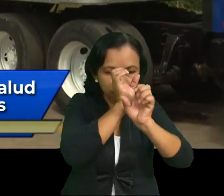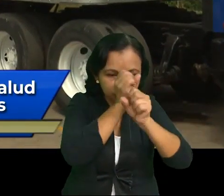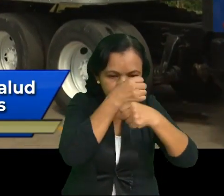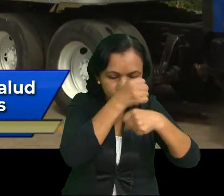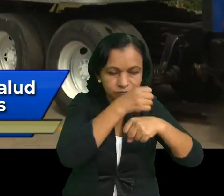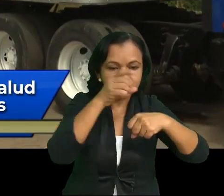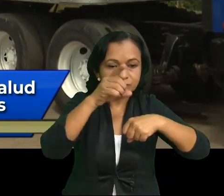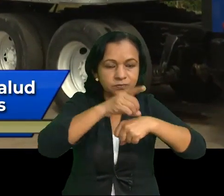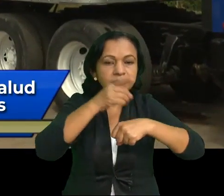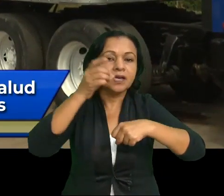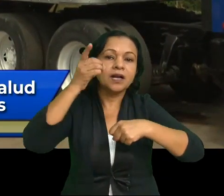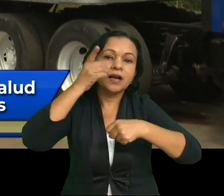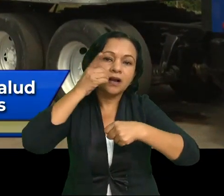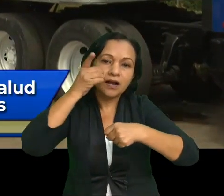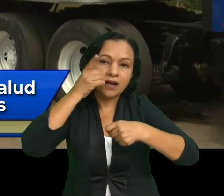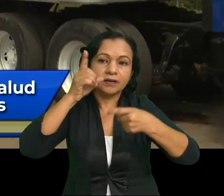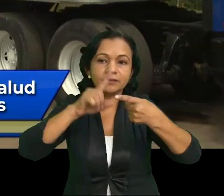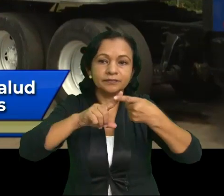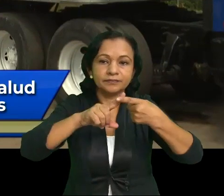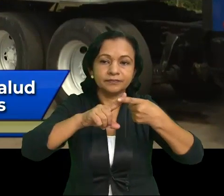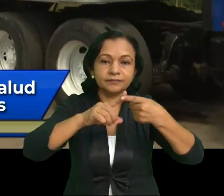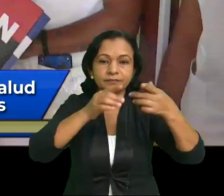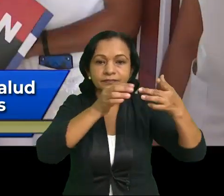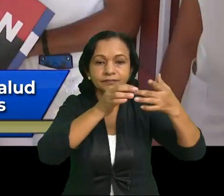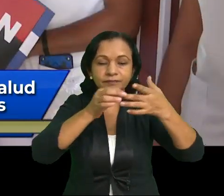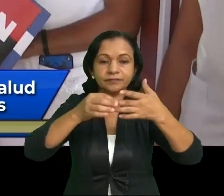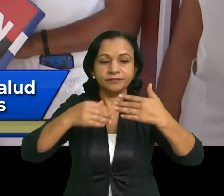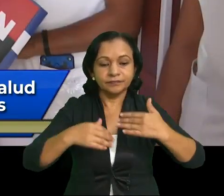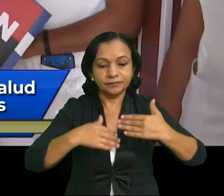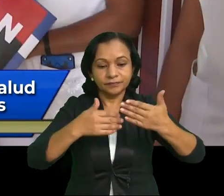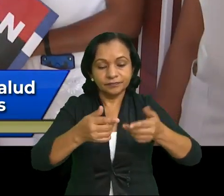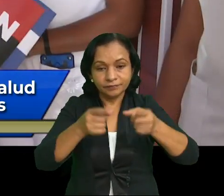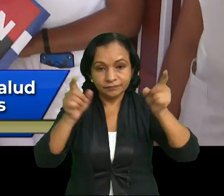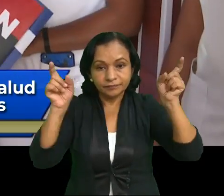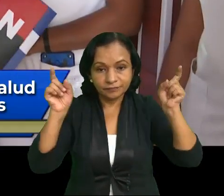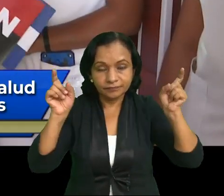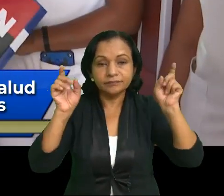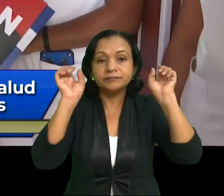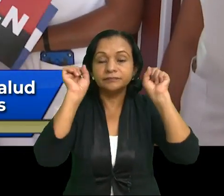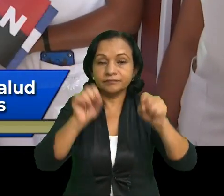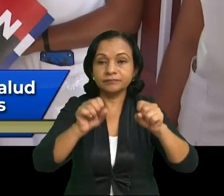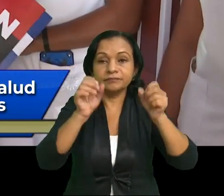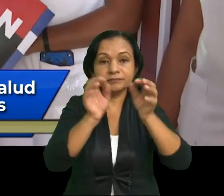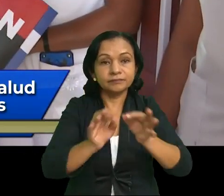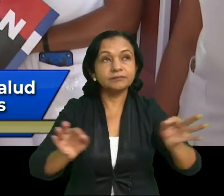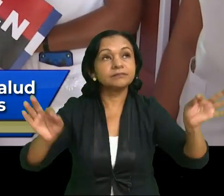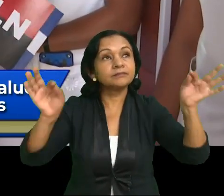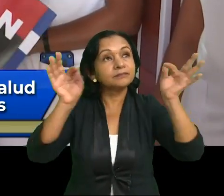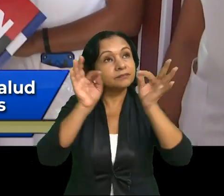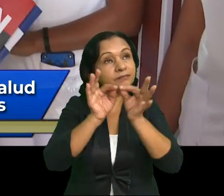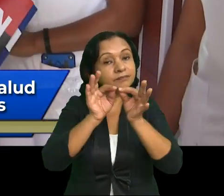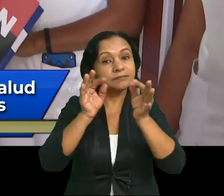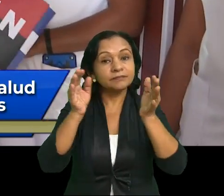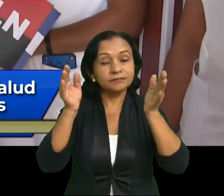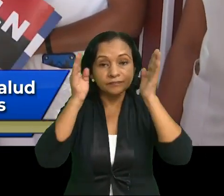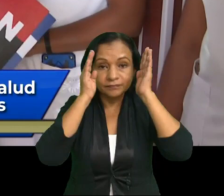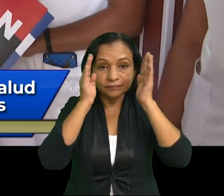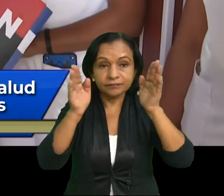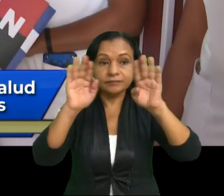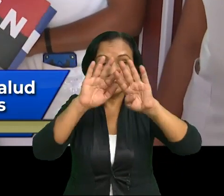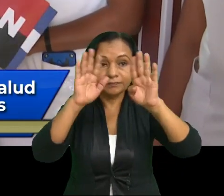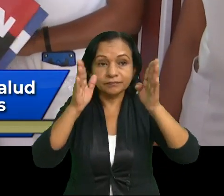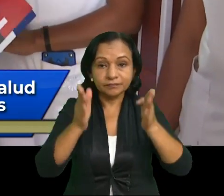odontólogo a veces hay especialistas que están ahí ahora con esta nueva estrategia pues importante estos espacios para atender a las mujeres